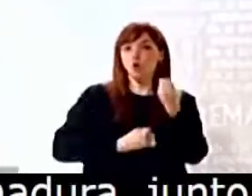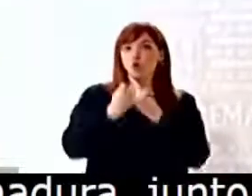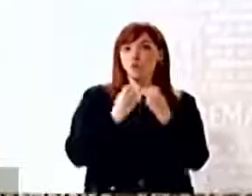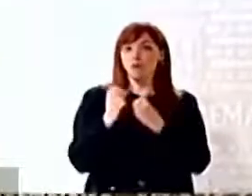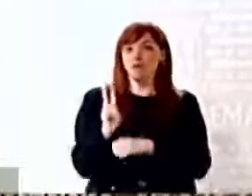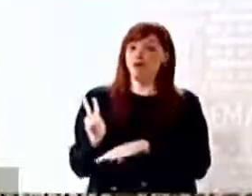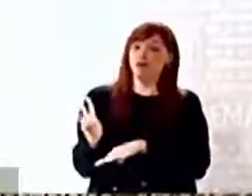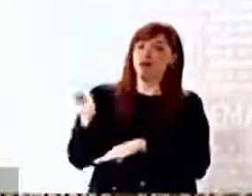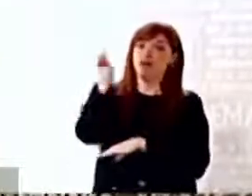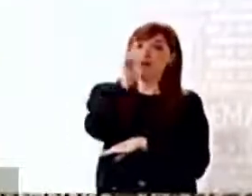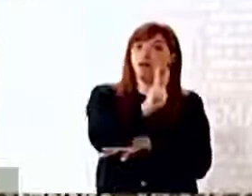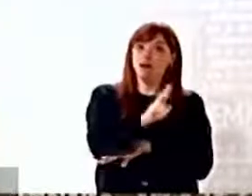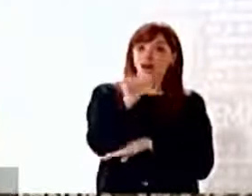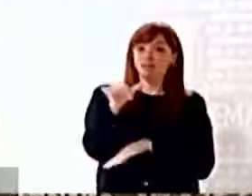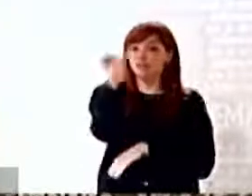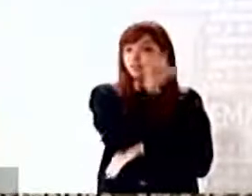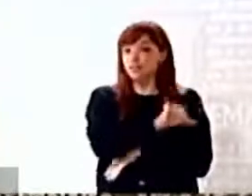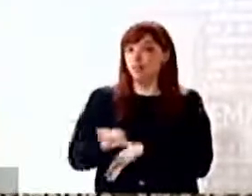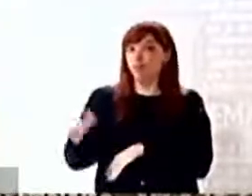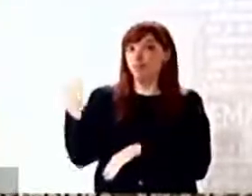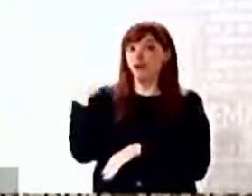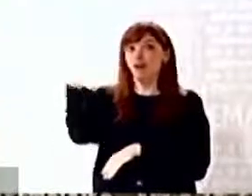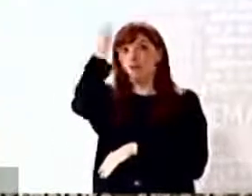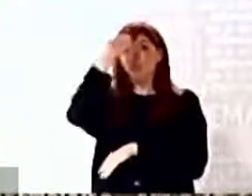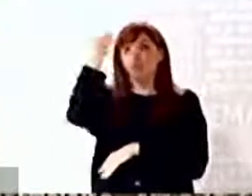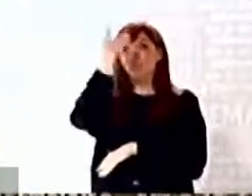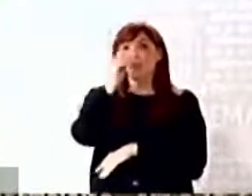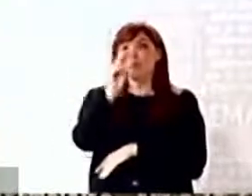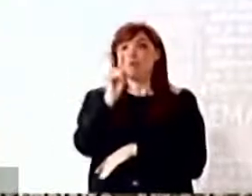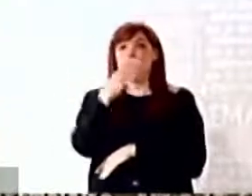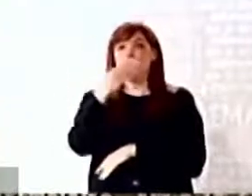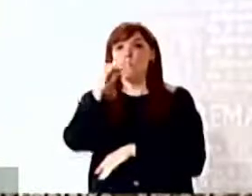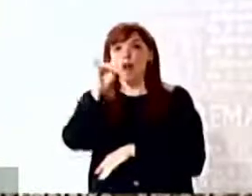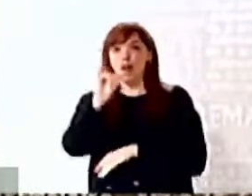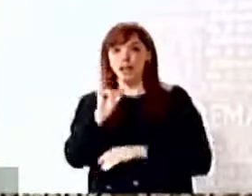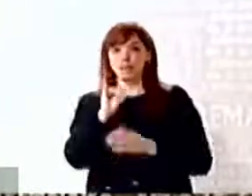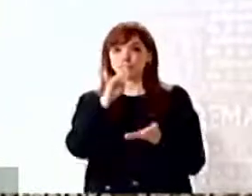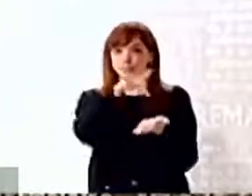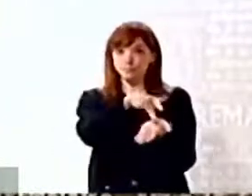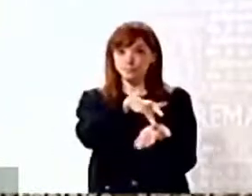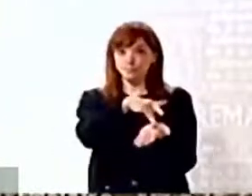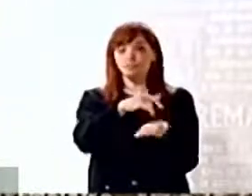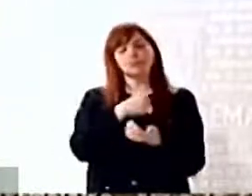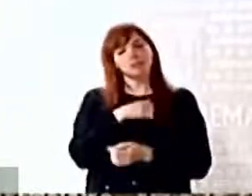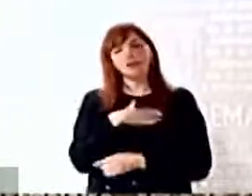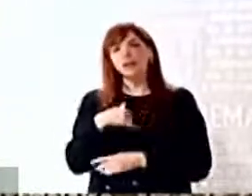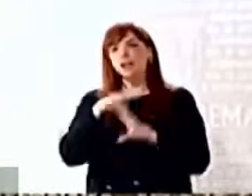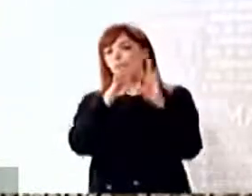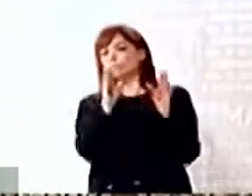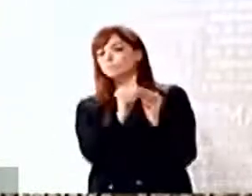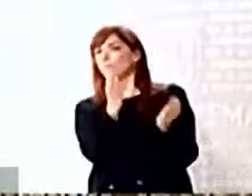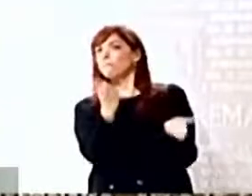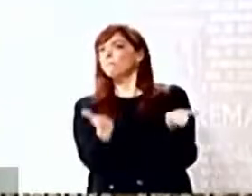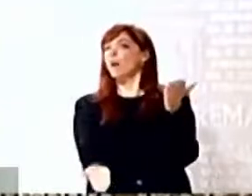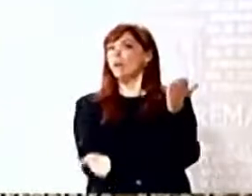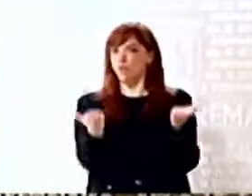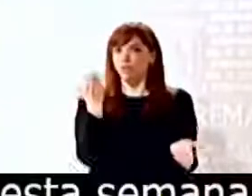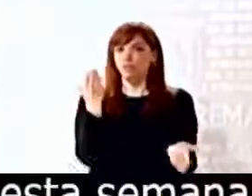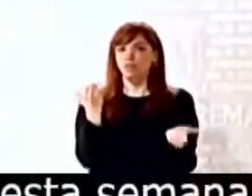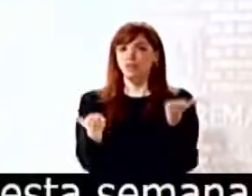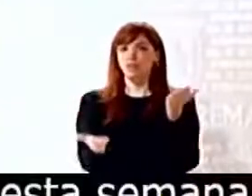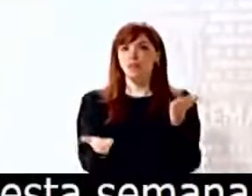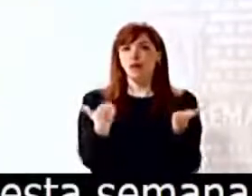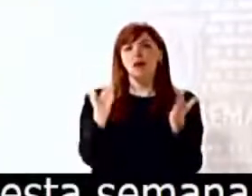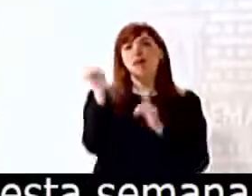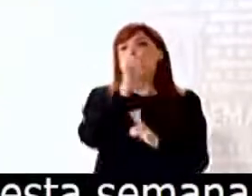han estado esta semana en Dubái y queríamos hacer un balance